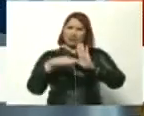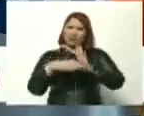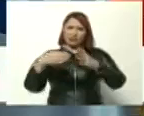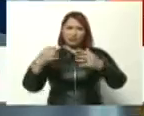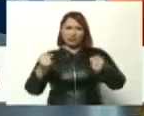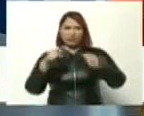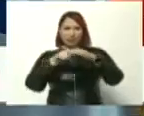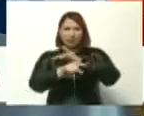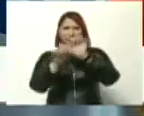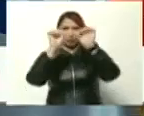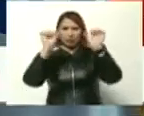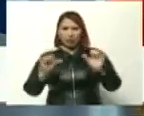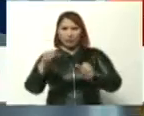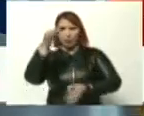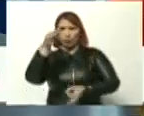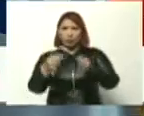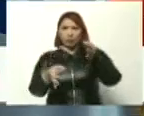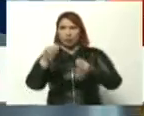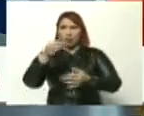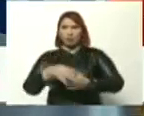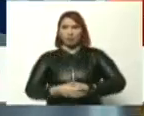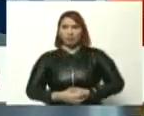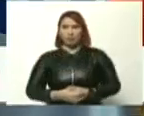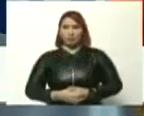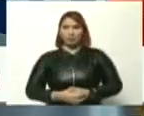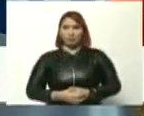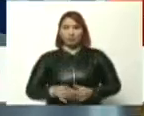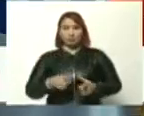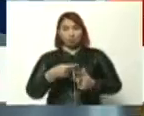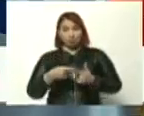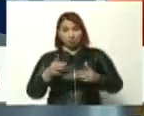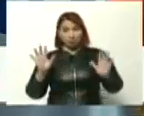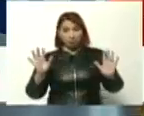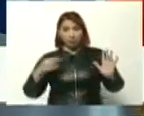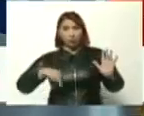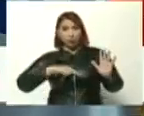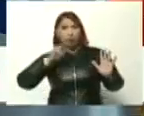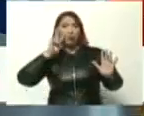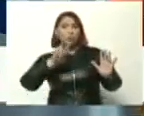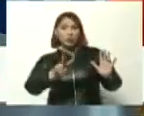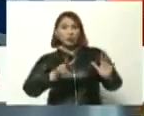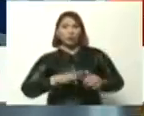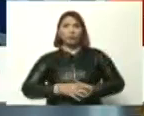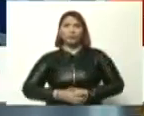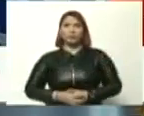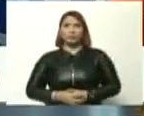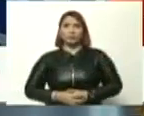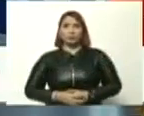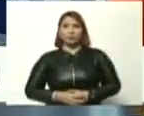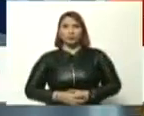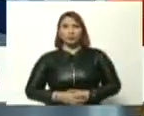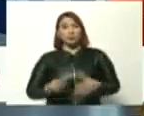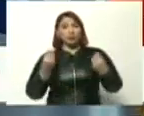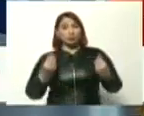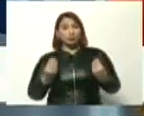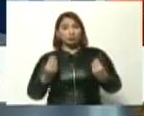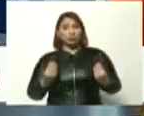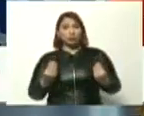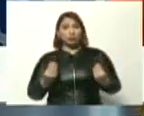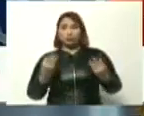sistema judicial. En tal sentido, hemos visto pues cómo muchos